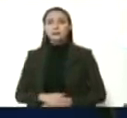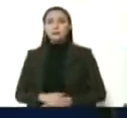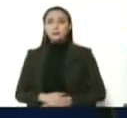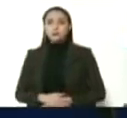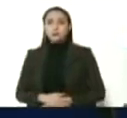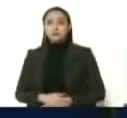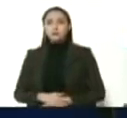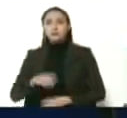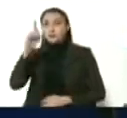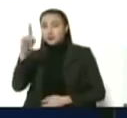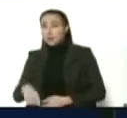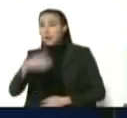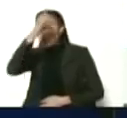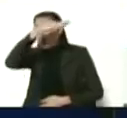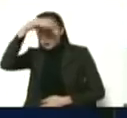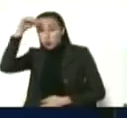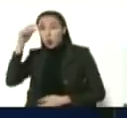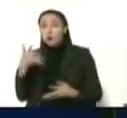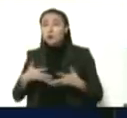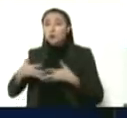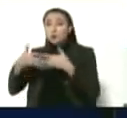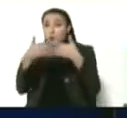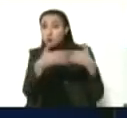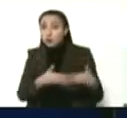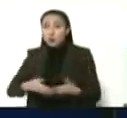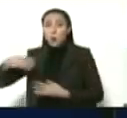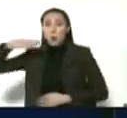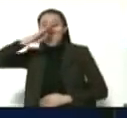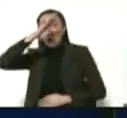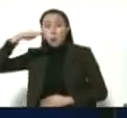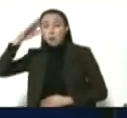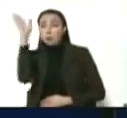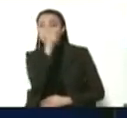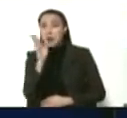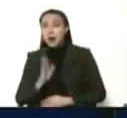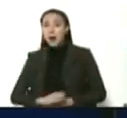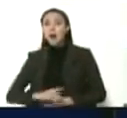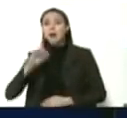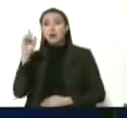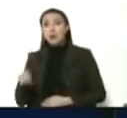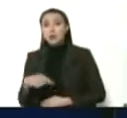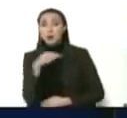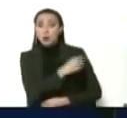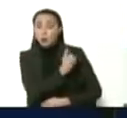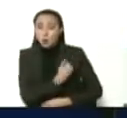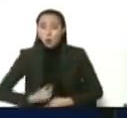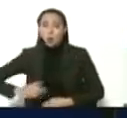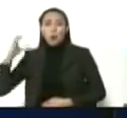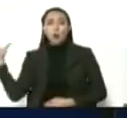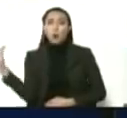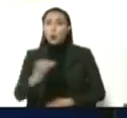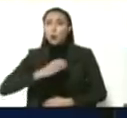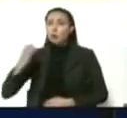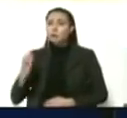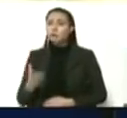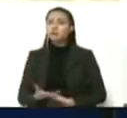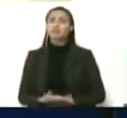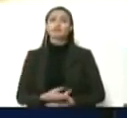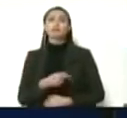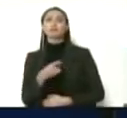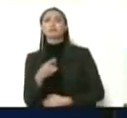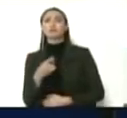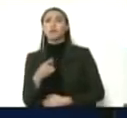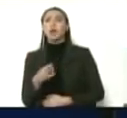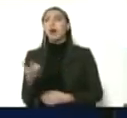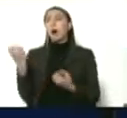buena parte, bueno, de Donald Trump en Estados Unidos, de Bolsonaro en Brasil, de Iván Duque en Colombia fue subestimar los